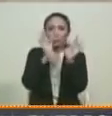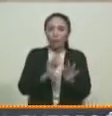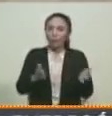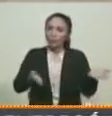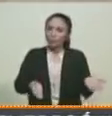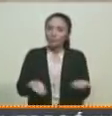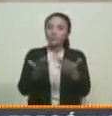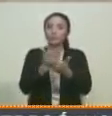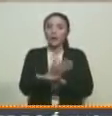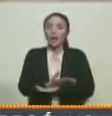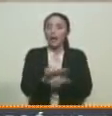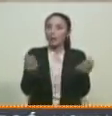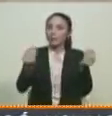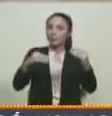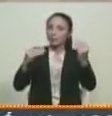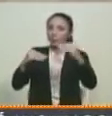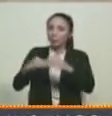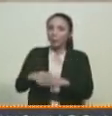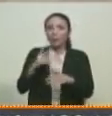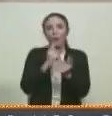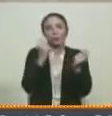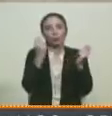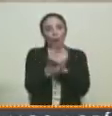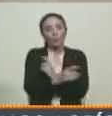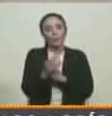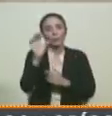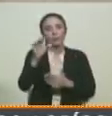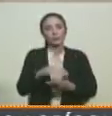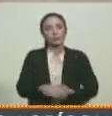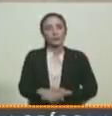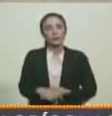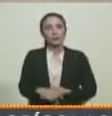para articular una acción transformadora del país,